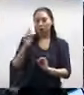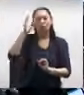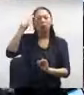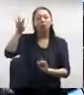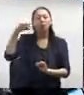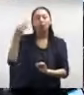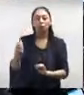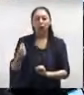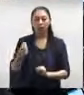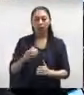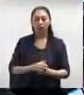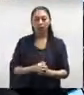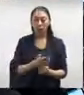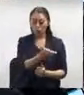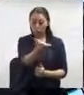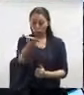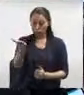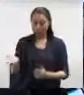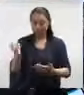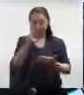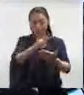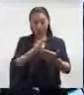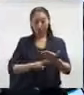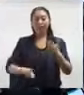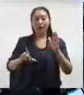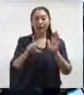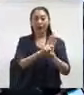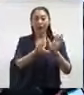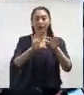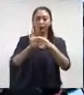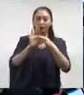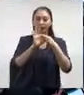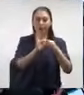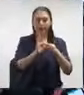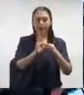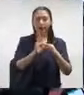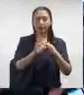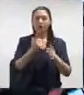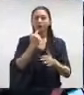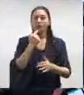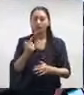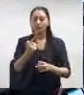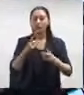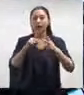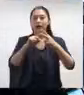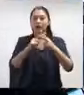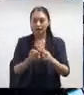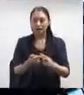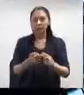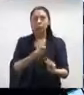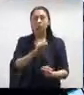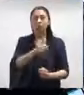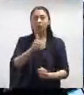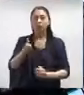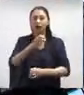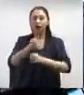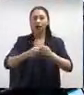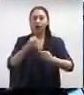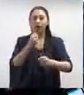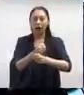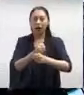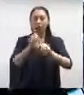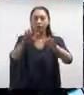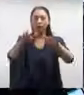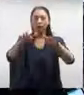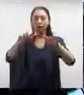porque si ustedes leen la ley orgánica, dice claramente que al inicio de cada año el pleno